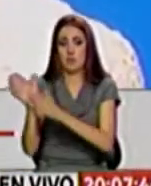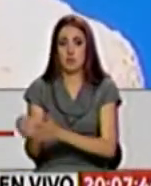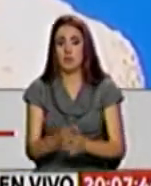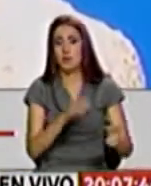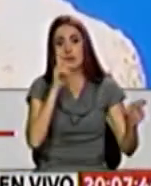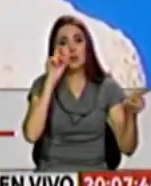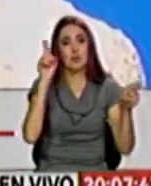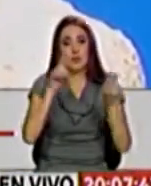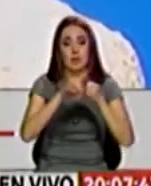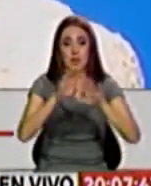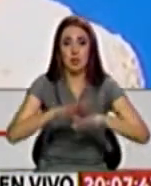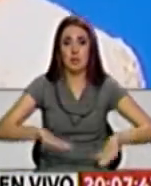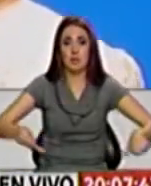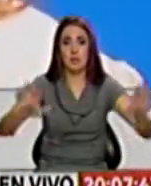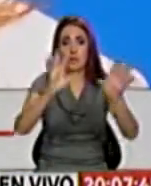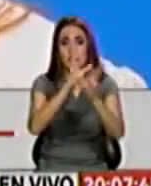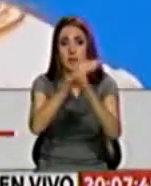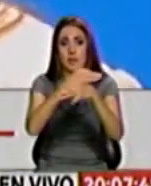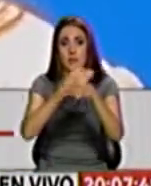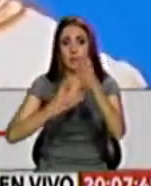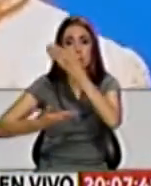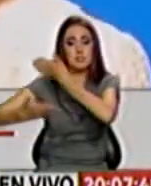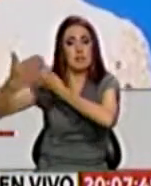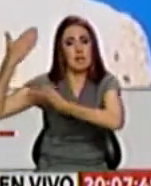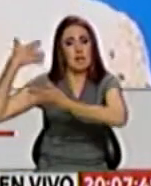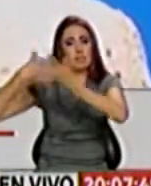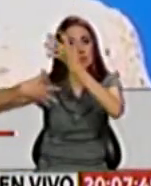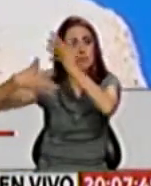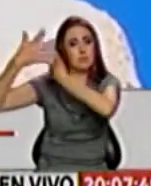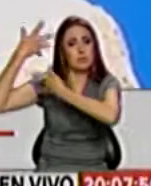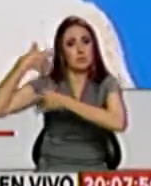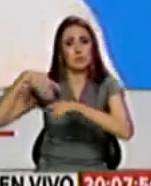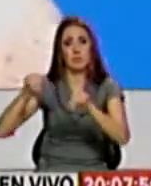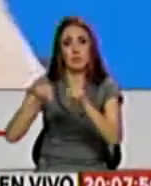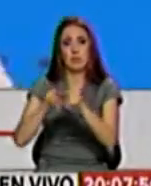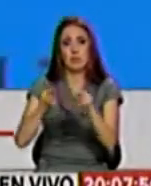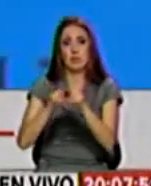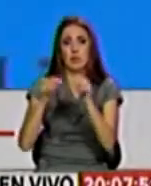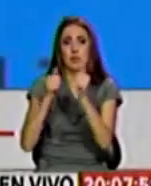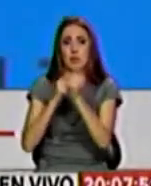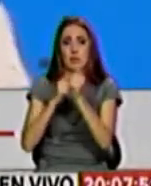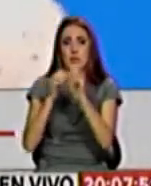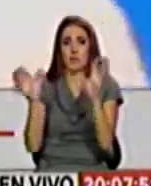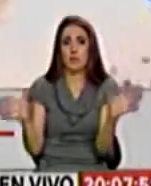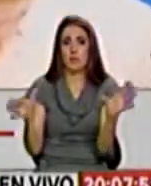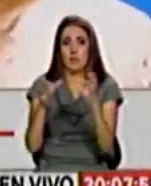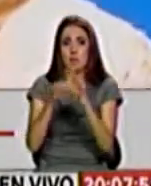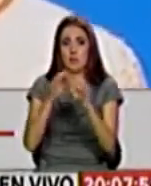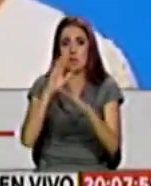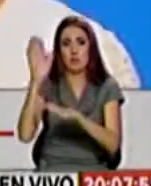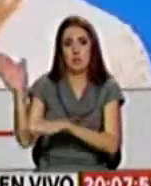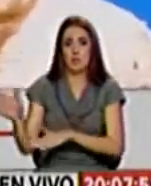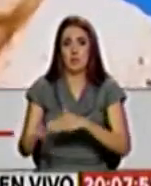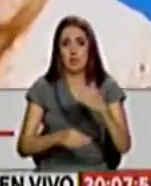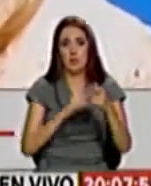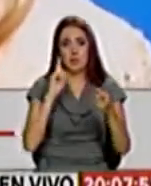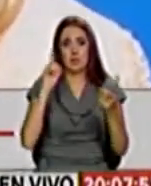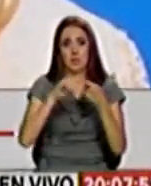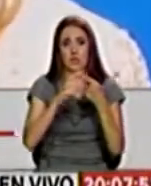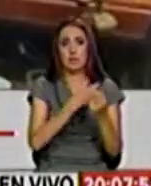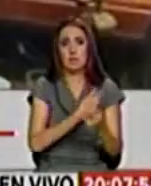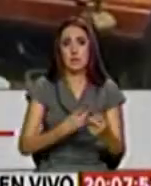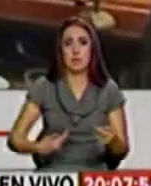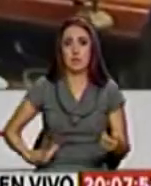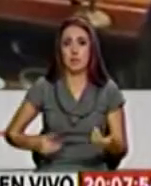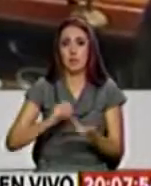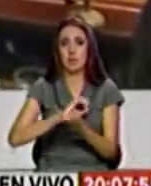que además ahí hay funcionarios desde hace años atrás que tienen cercanía pues y que tienen afinidades aún con quienes eran expresidentes de la